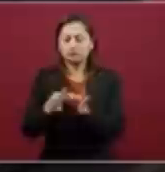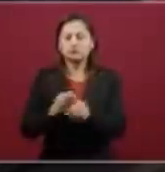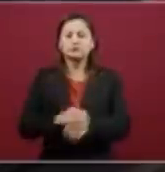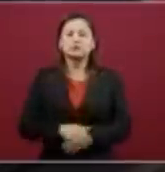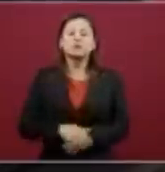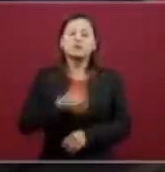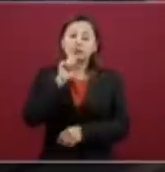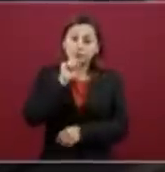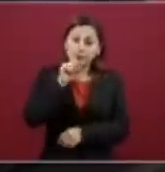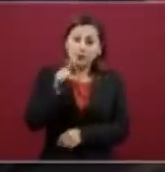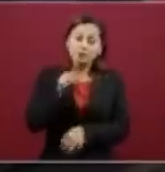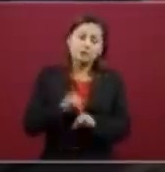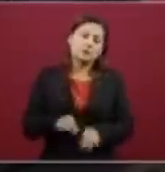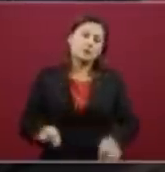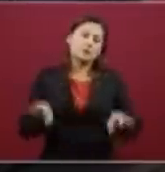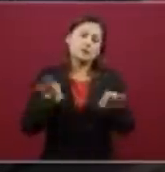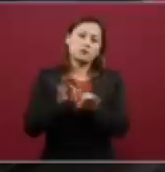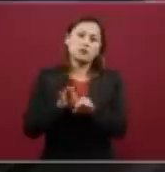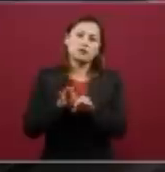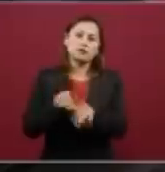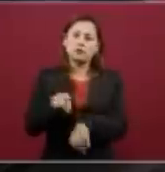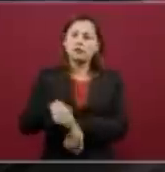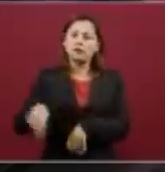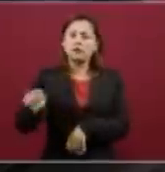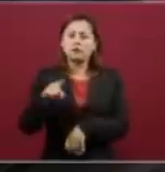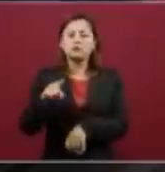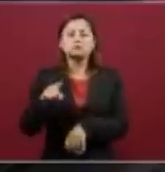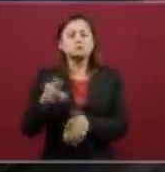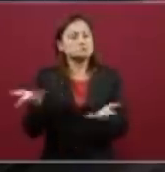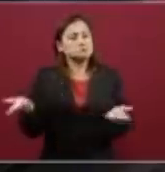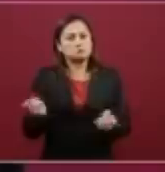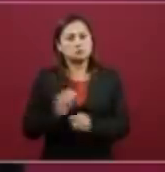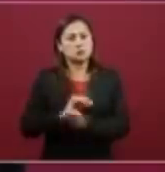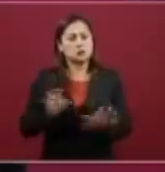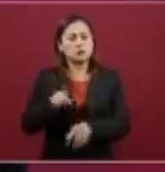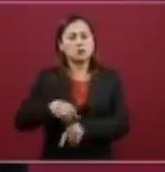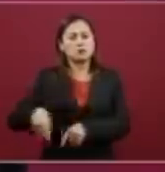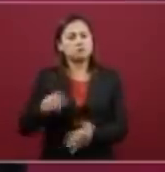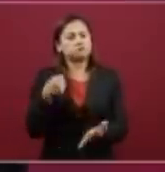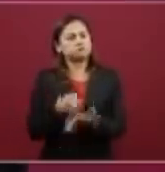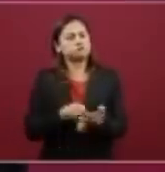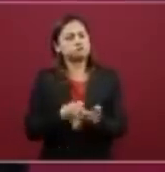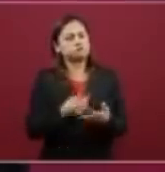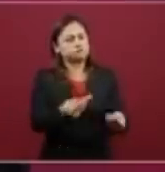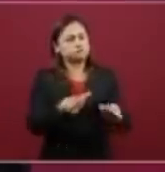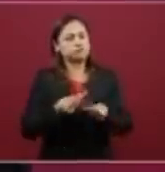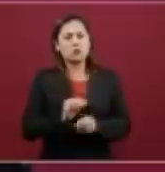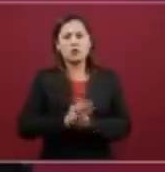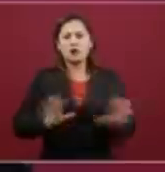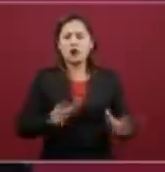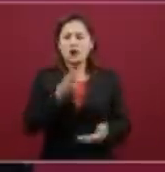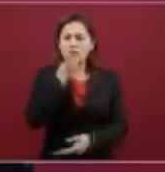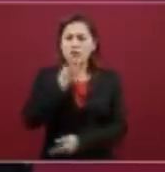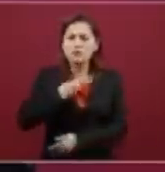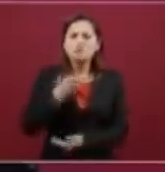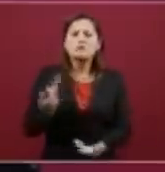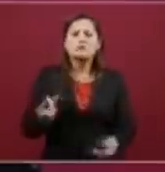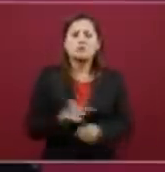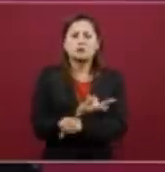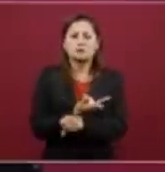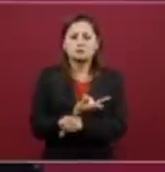postura de exigir el esclarecimiento de los hechos, o sea,